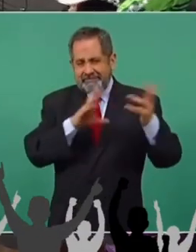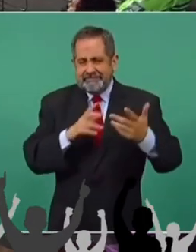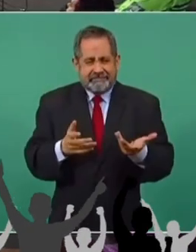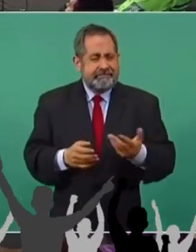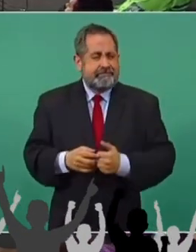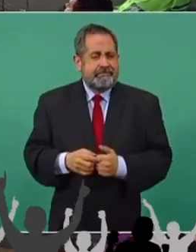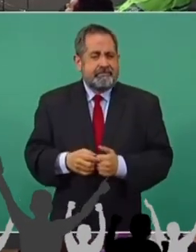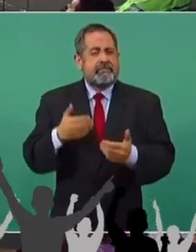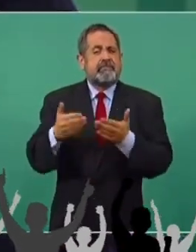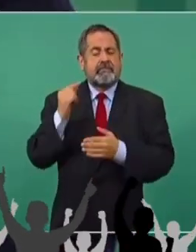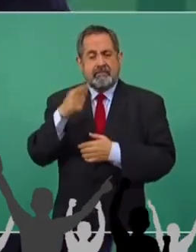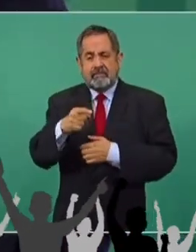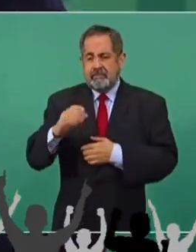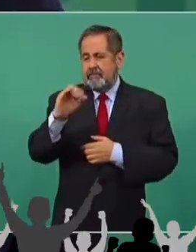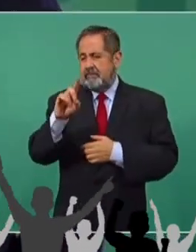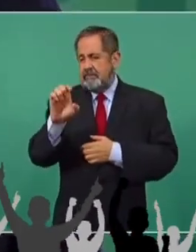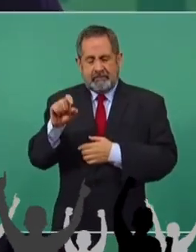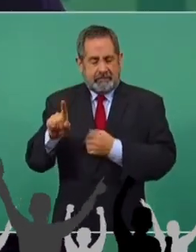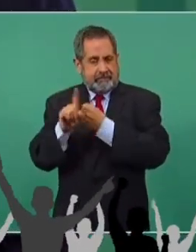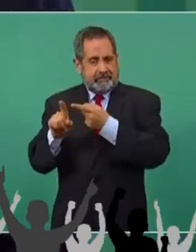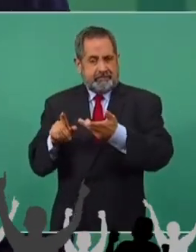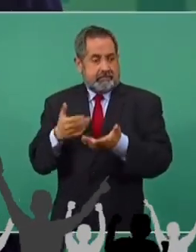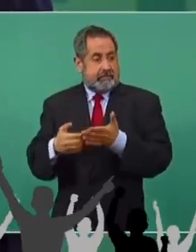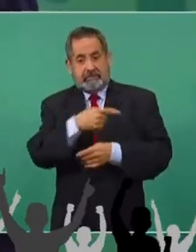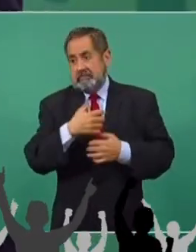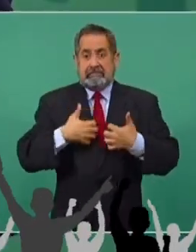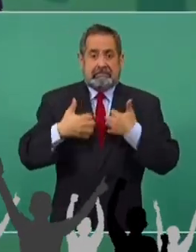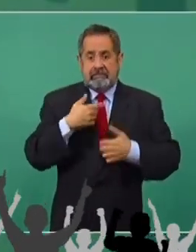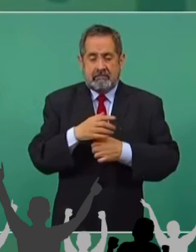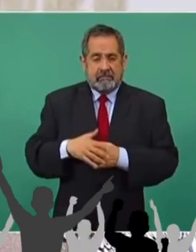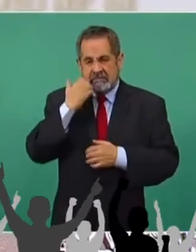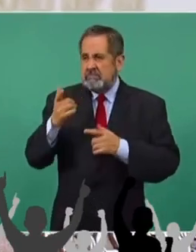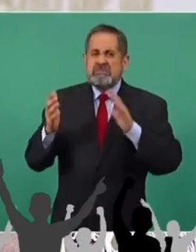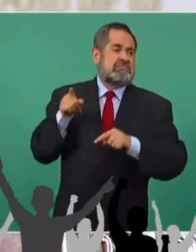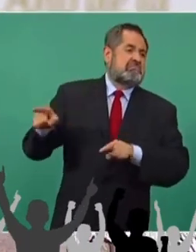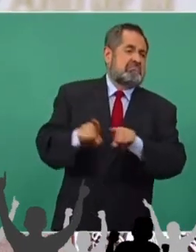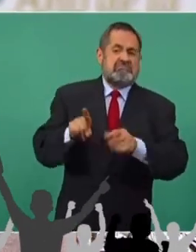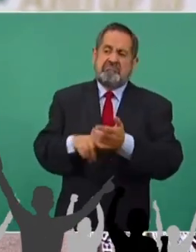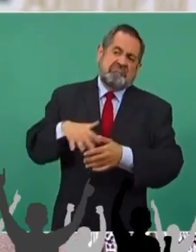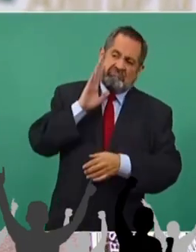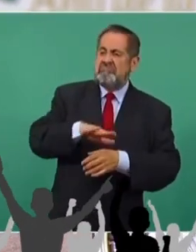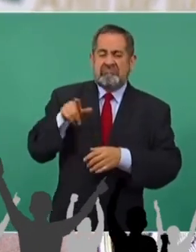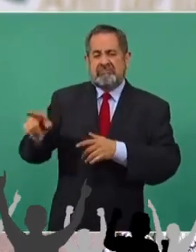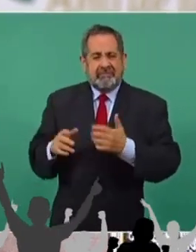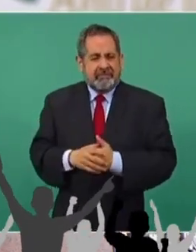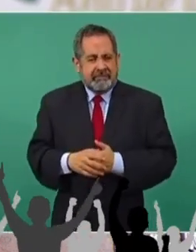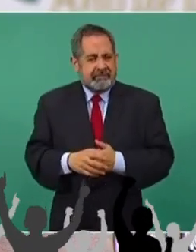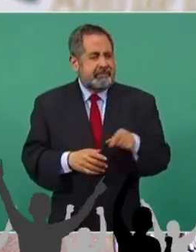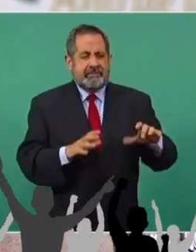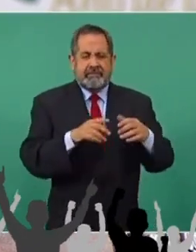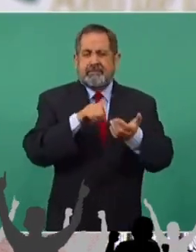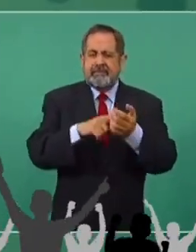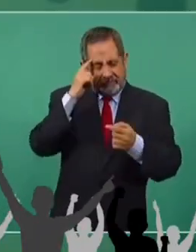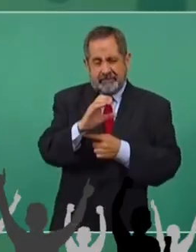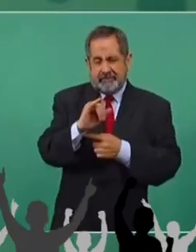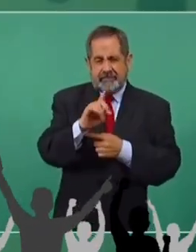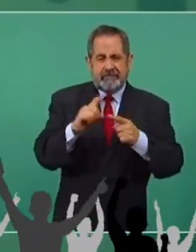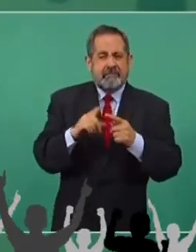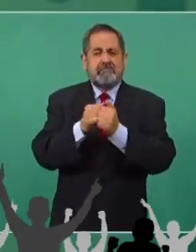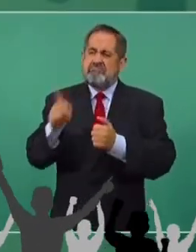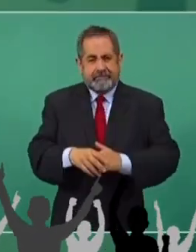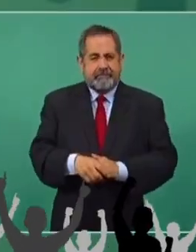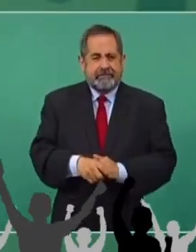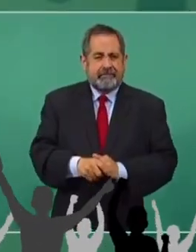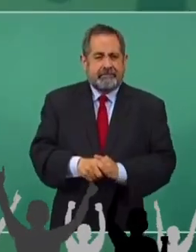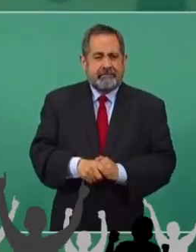Ahora con el conflicto del CIDE, están queriendo comparar las diferencias que tienen en el CIDE con el